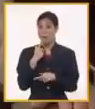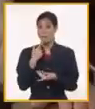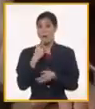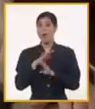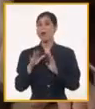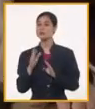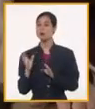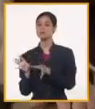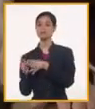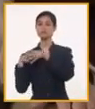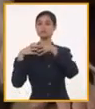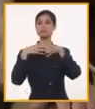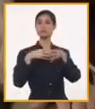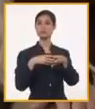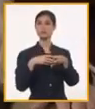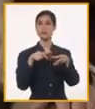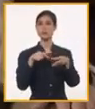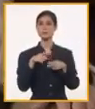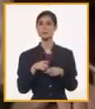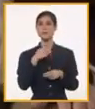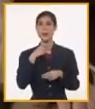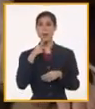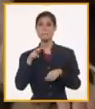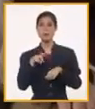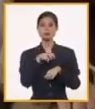a la cabina esa del proyector,